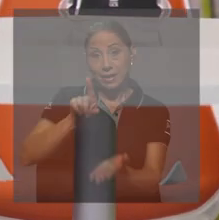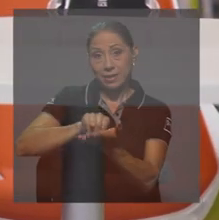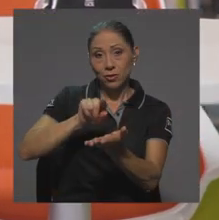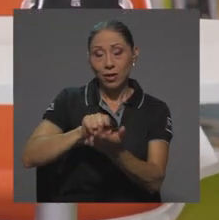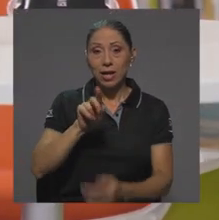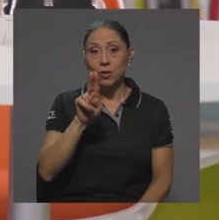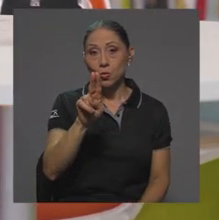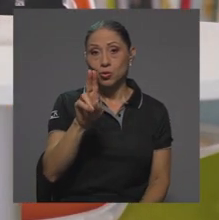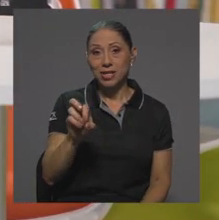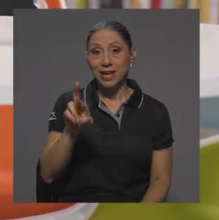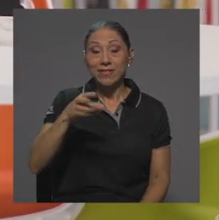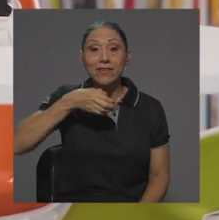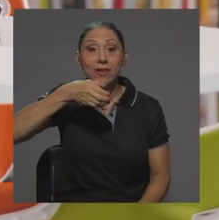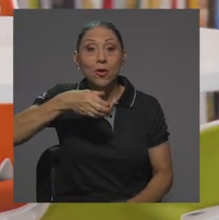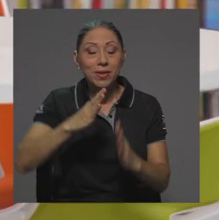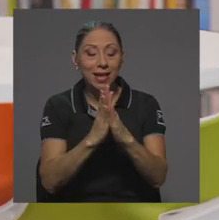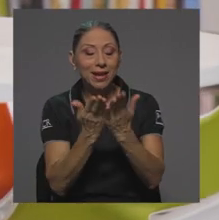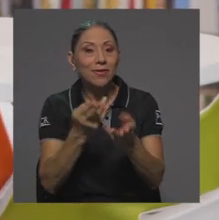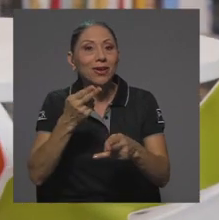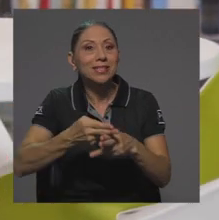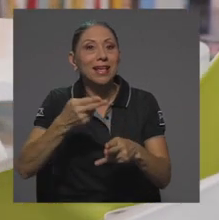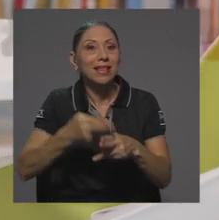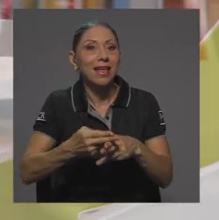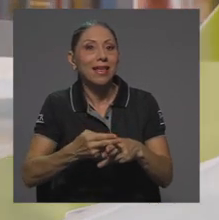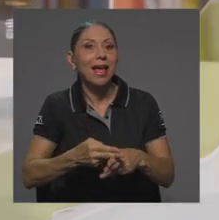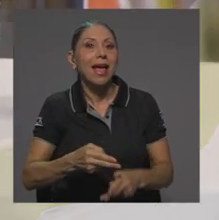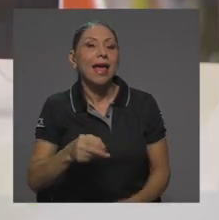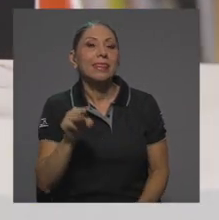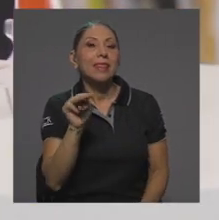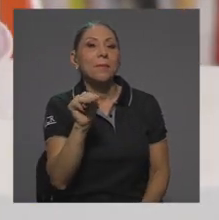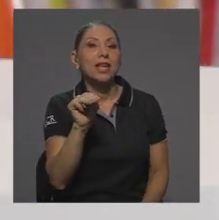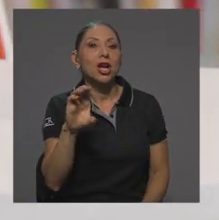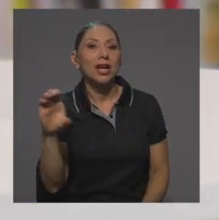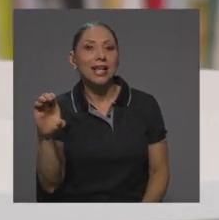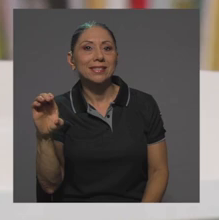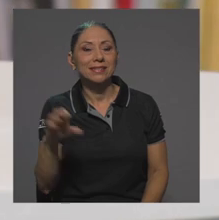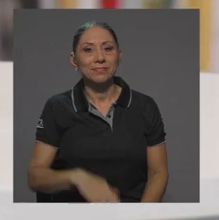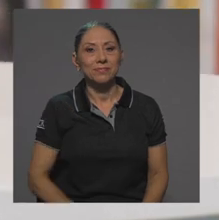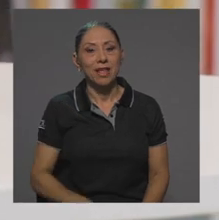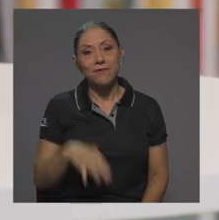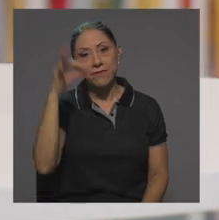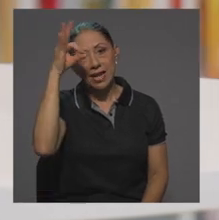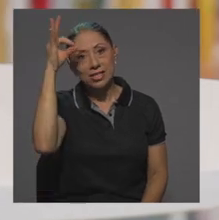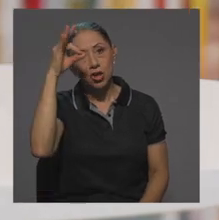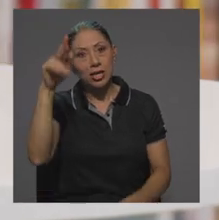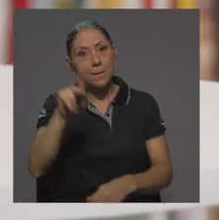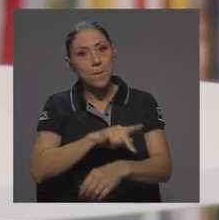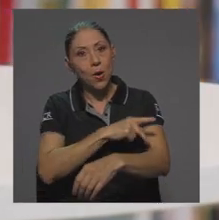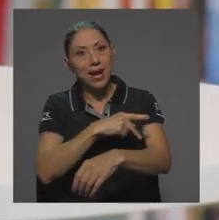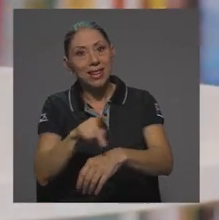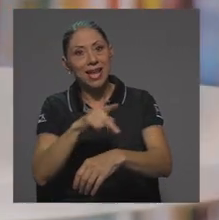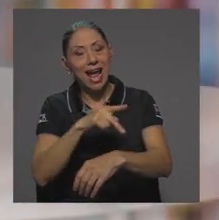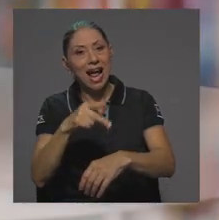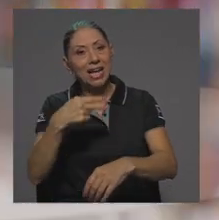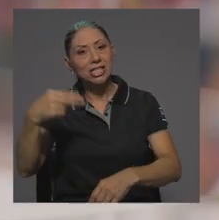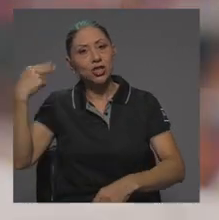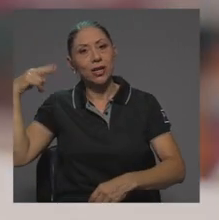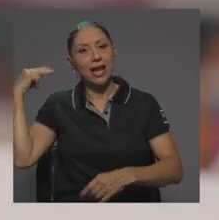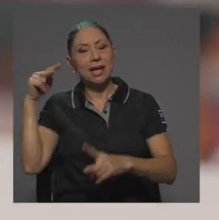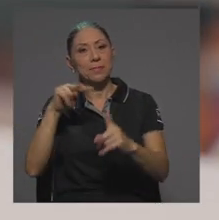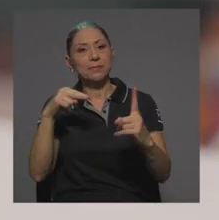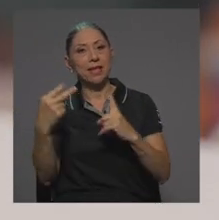La editorial UCR le recomienda el libro The Middle Class, Philosophical, Political and Historical Perspectives.